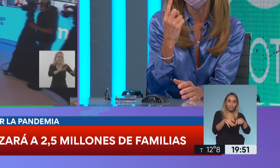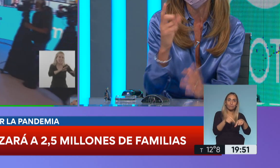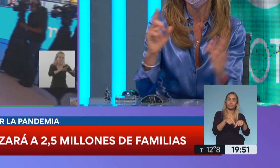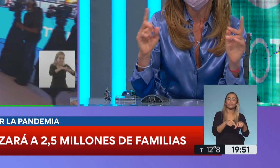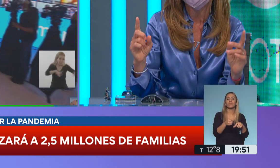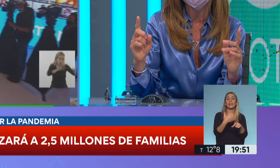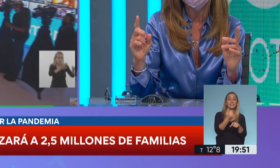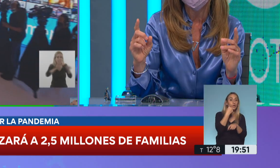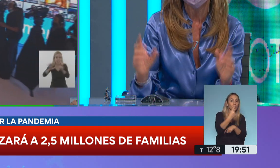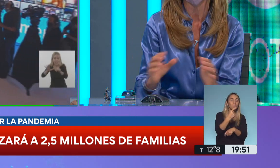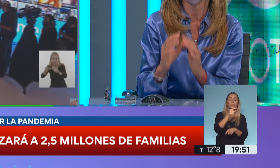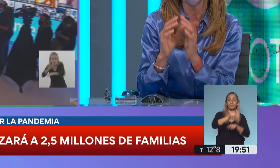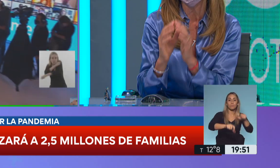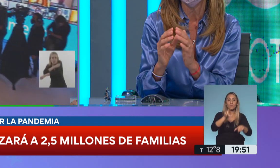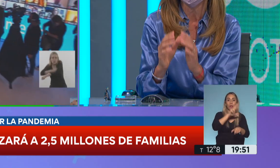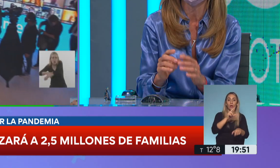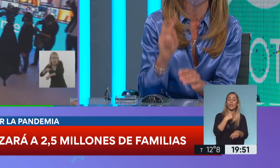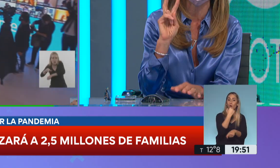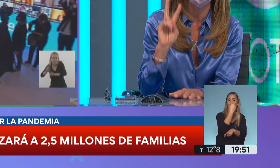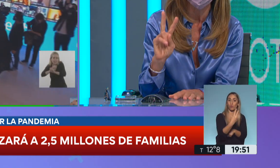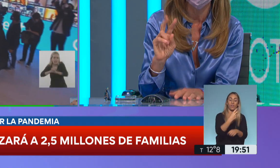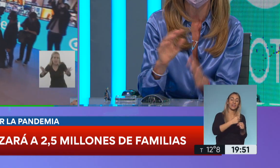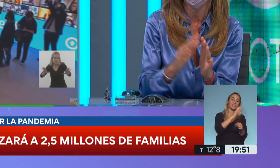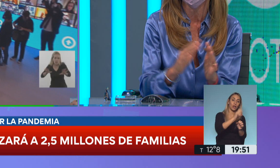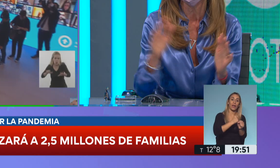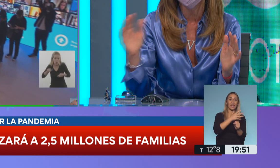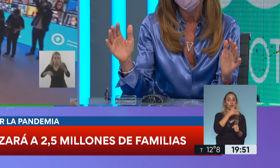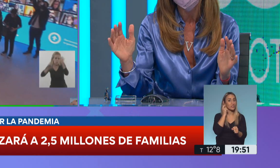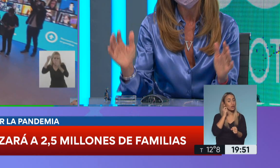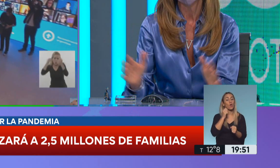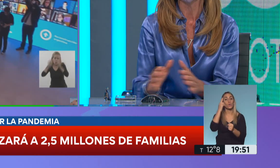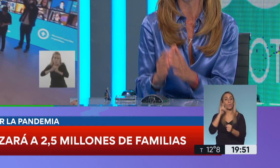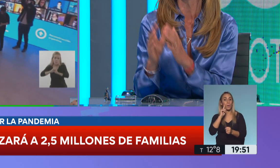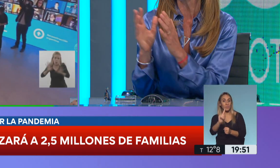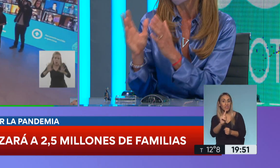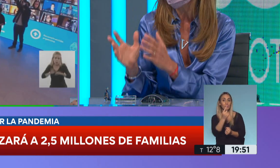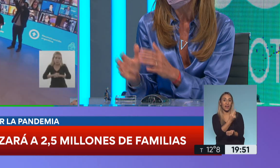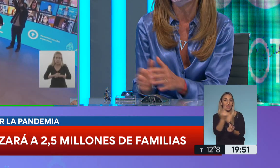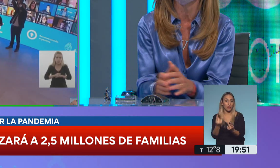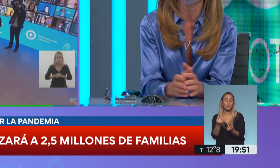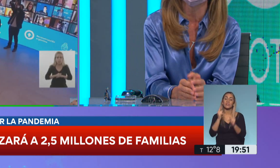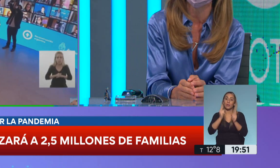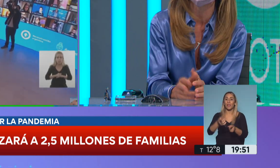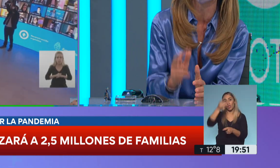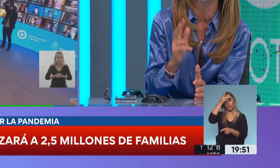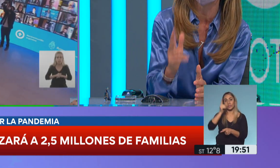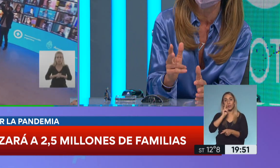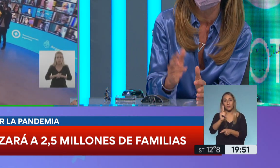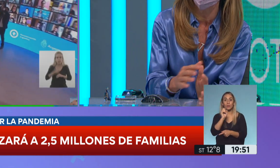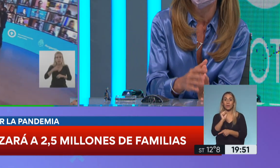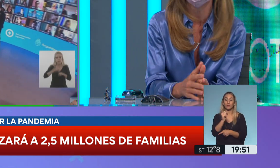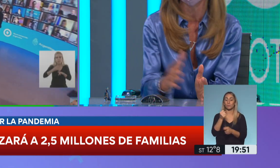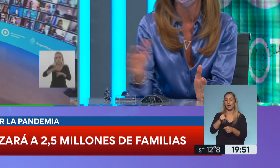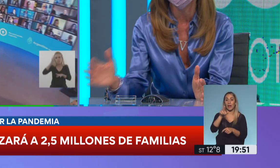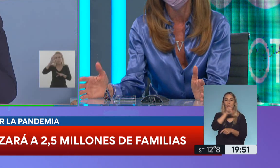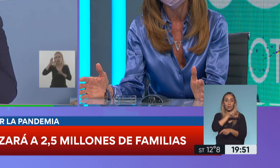un solo hijo de 0 a 14, 9.000 para las que tienen dos hijos de 0 a 14 y 12.000 para las madres que tienen tres